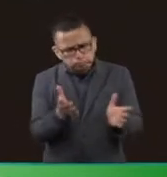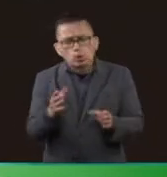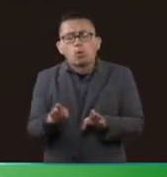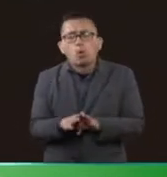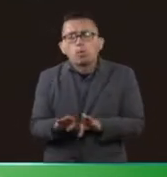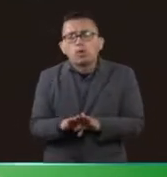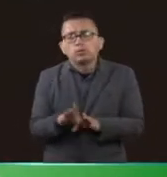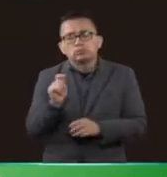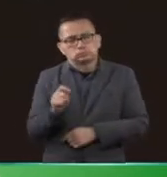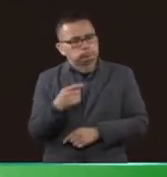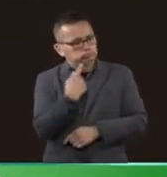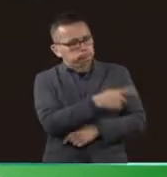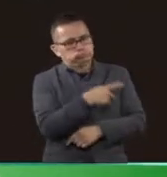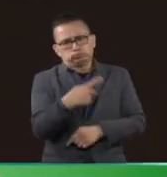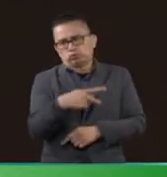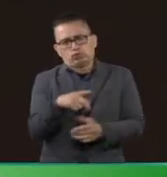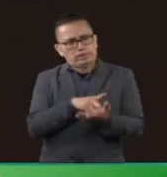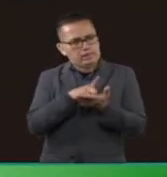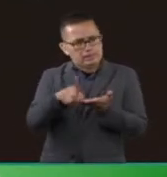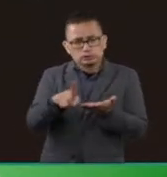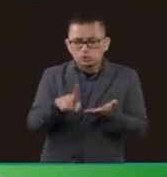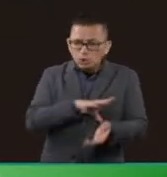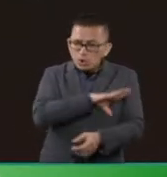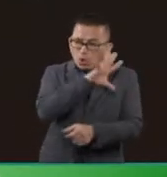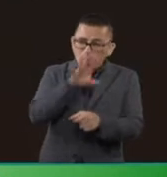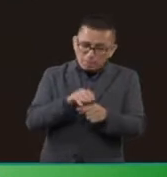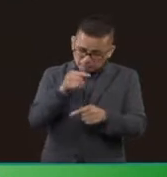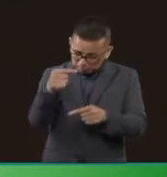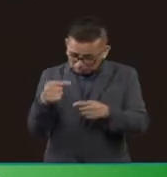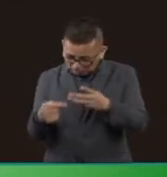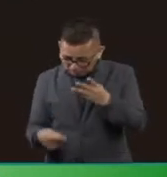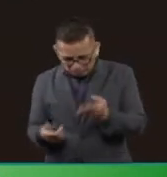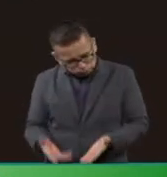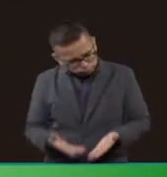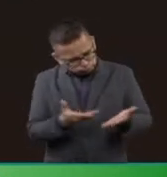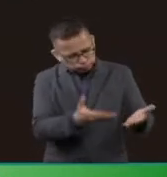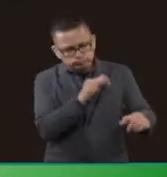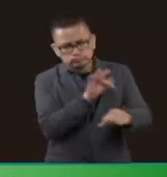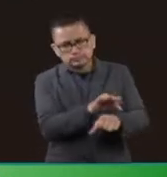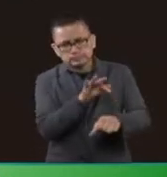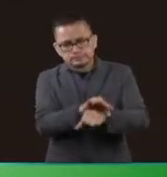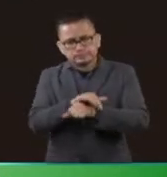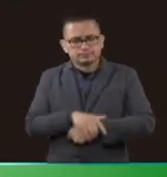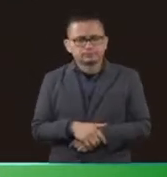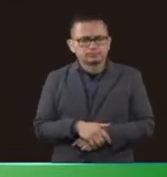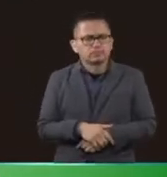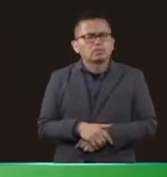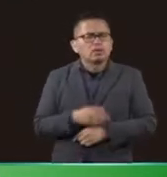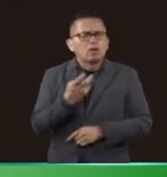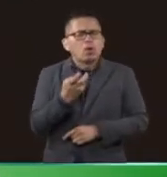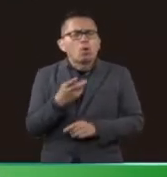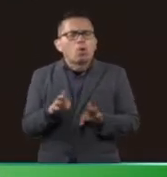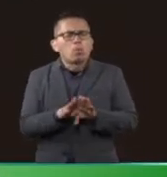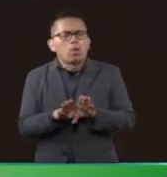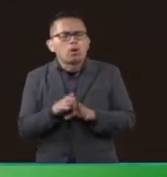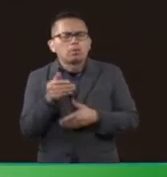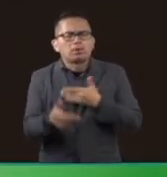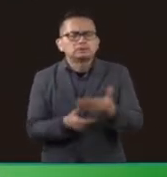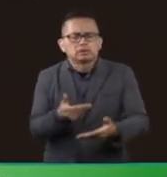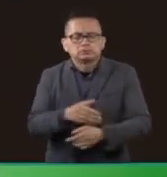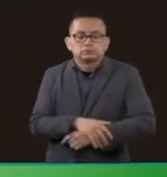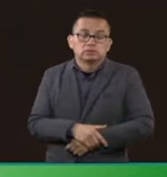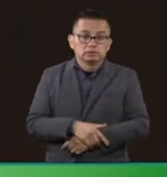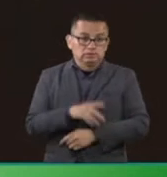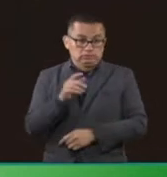ejercicio de todos nuestros derechos y eso solo Será posible si esta cámara y la